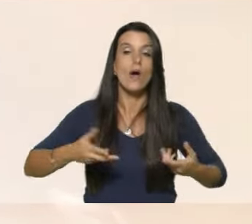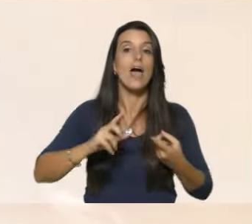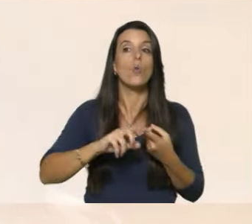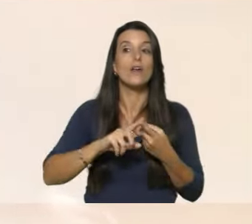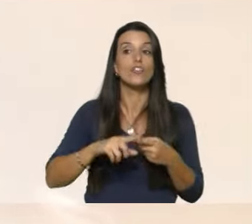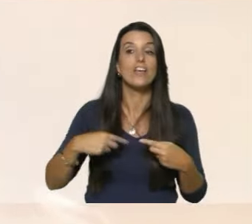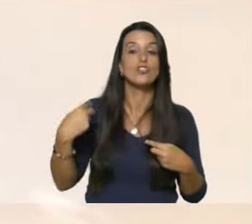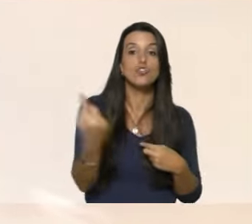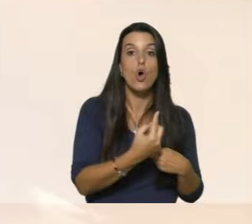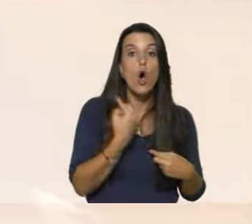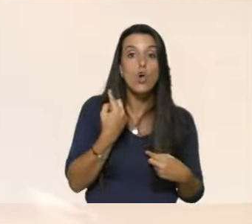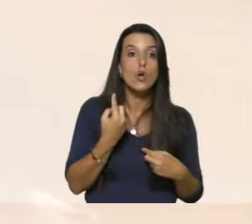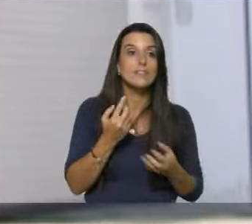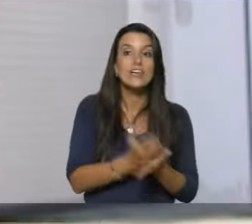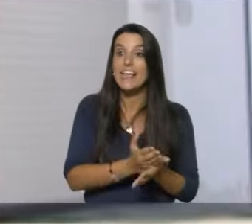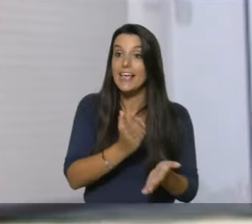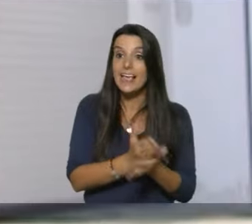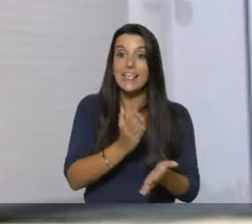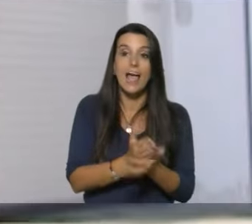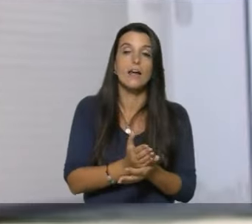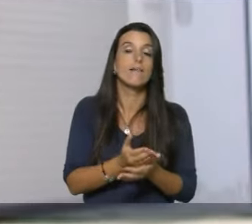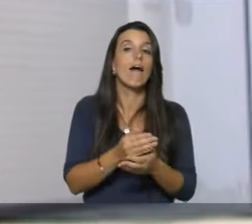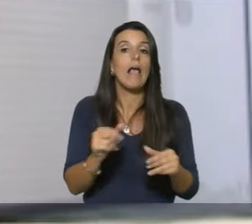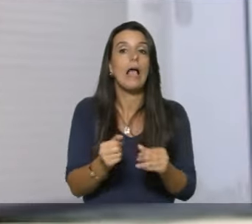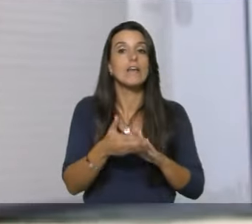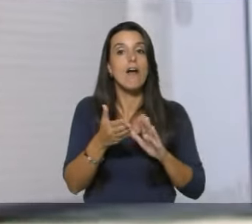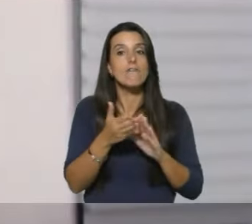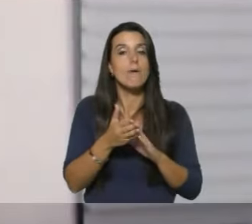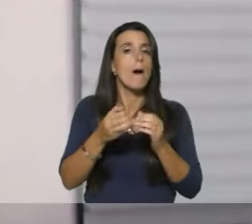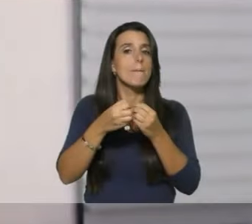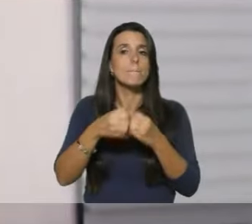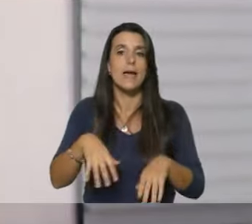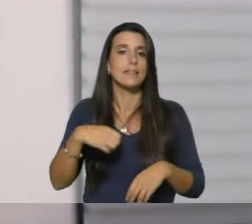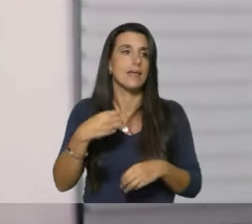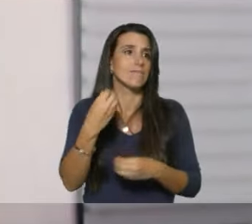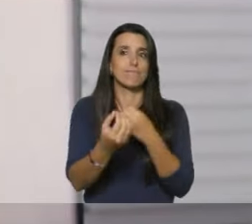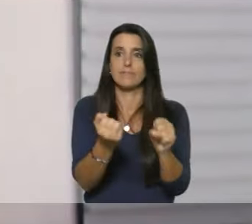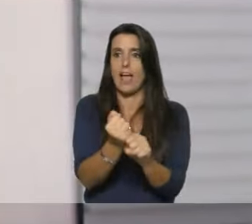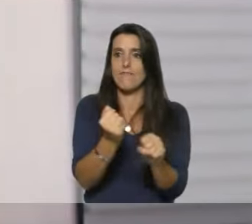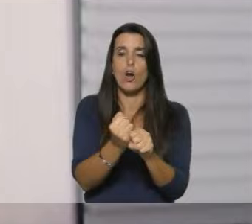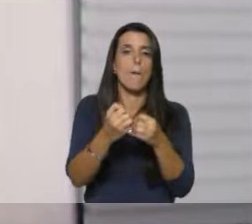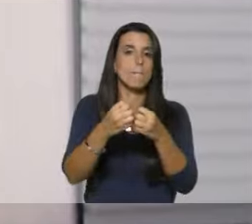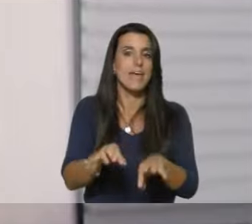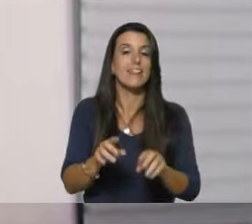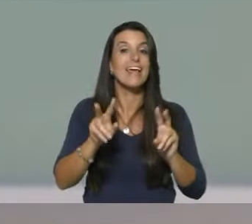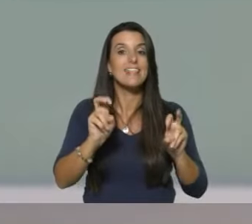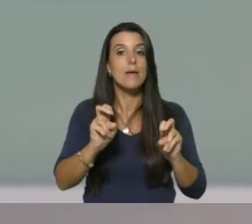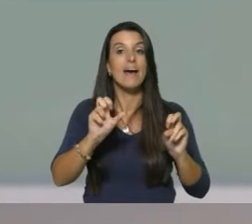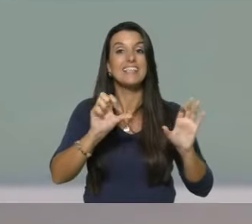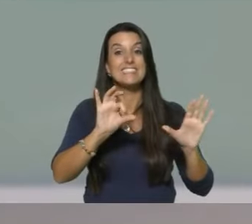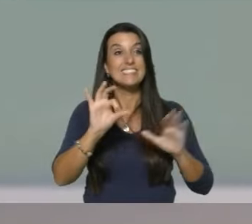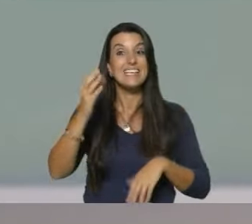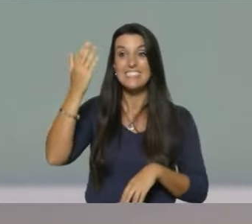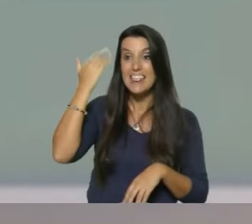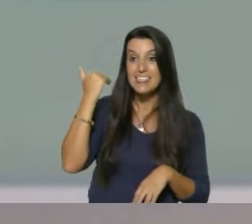colectivos son tan rígidas que lo que ha hecho es ha llevado a una pérdida muy importante de puestos de trabajo en los 60 había más